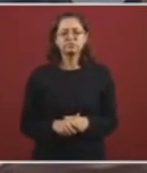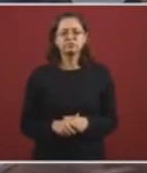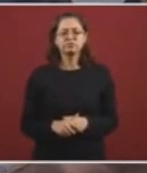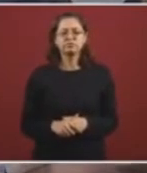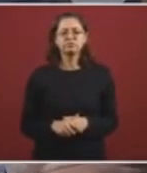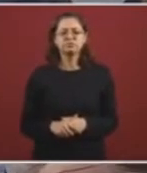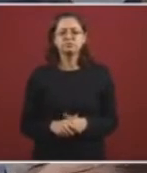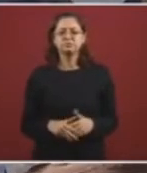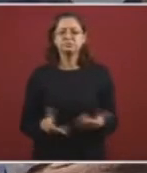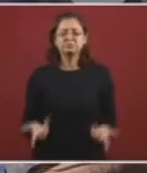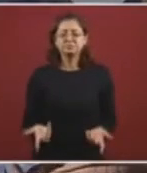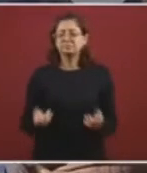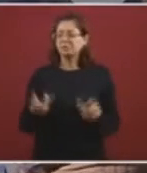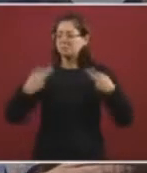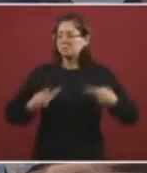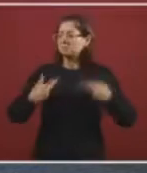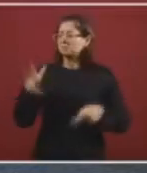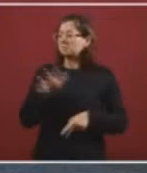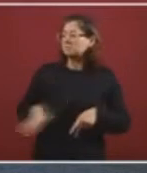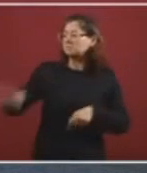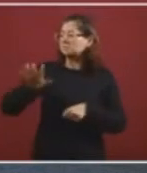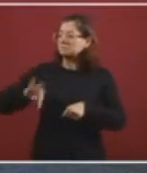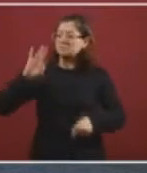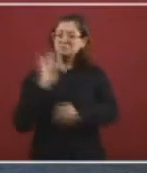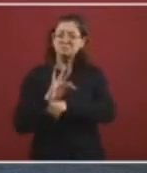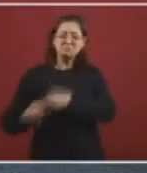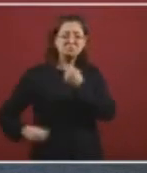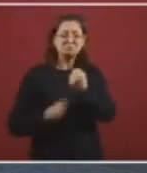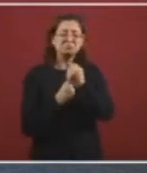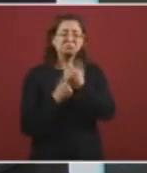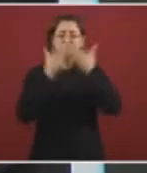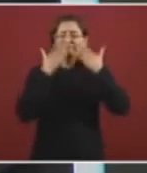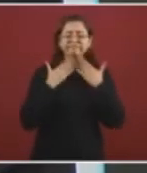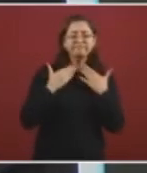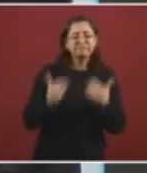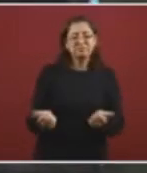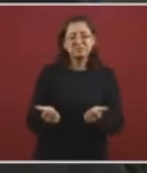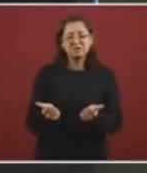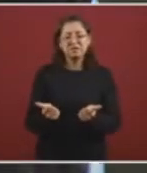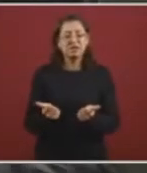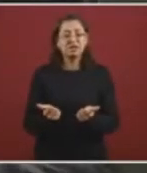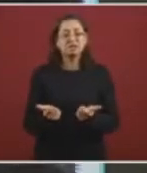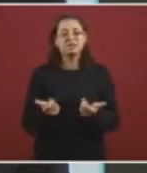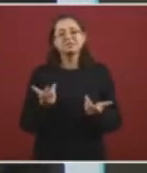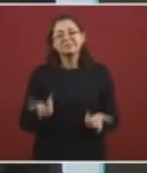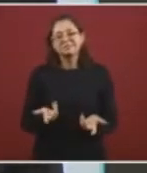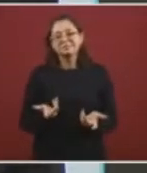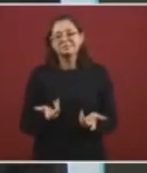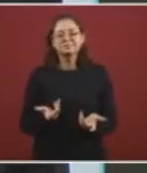Apoyarse en una base social que lo protegiera y lo respaldara. Ustedes saben que cuando triunfa el